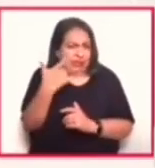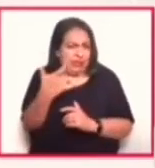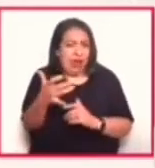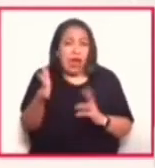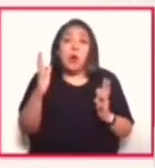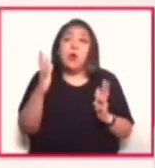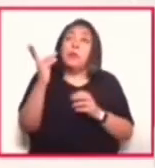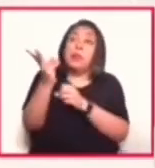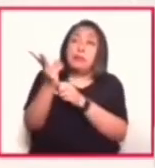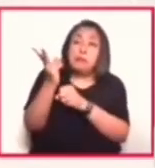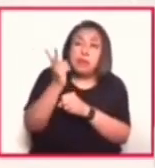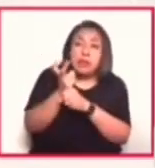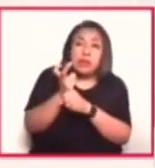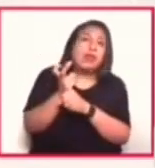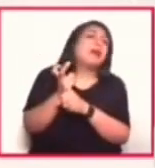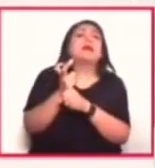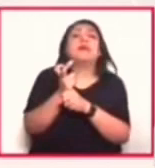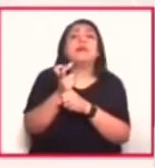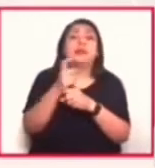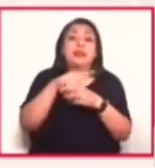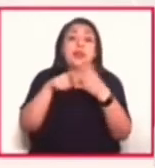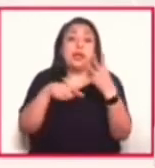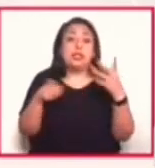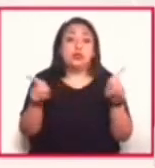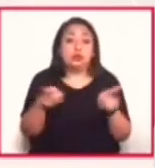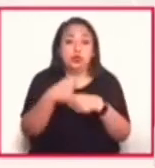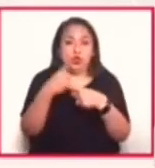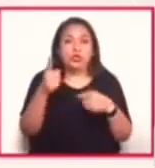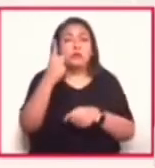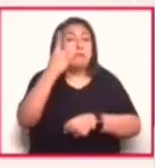invité a tres músicos.